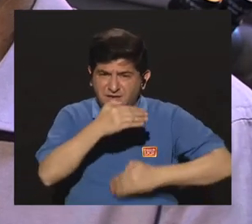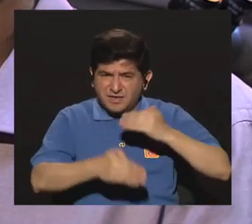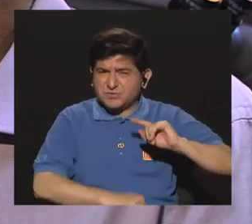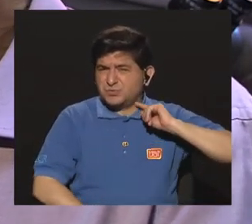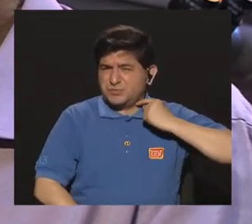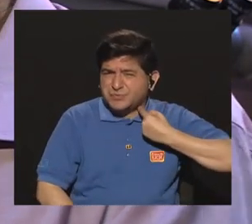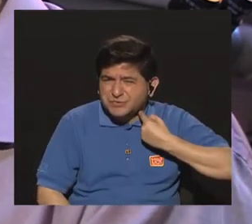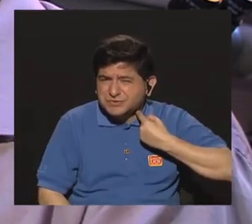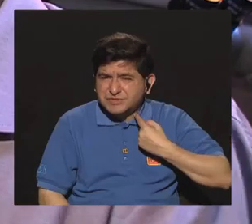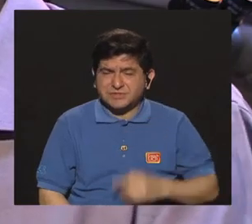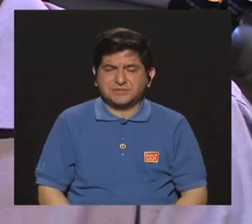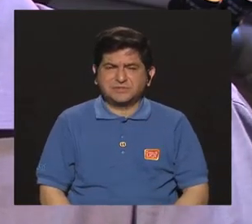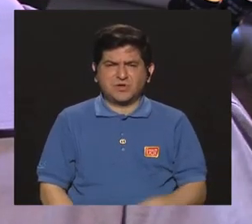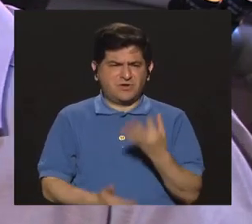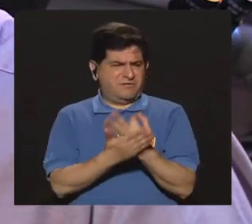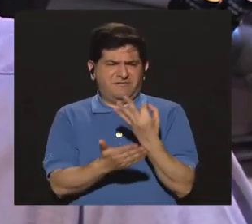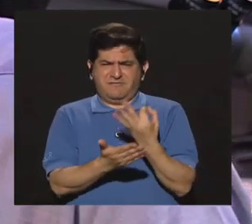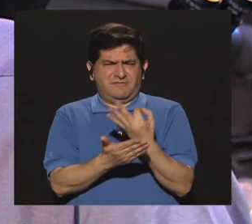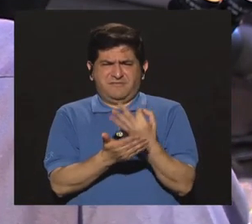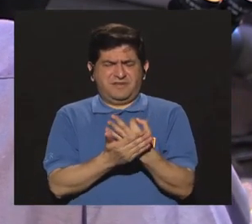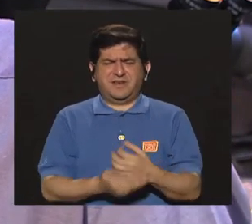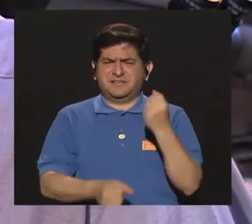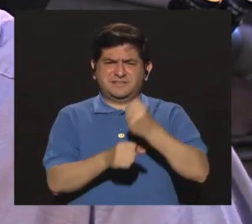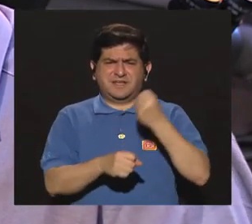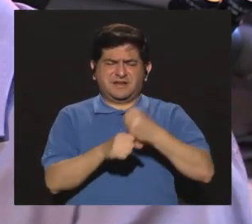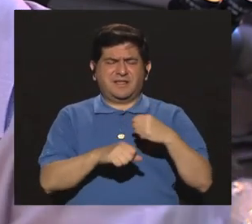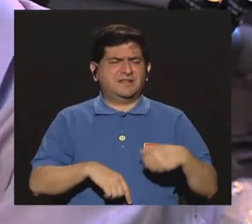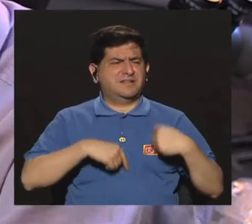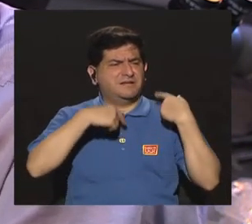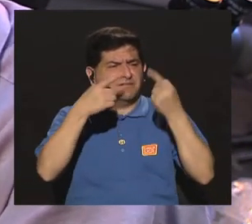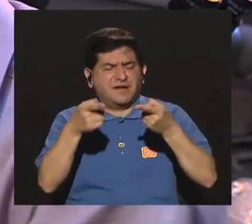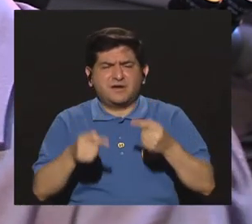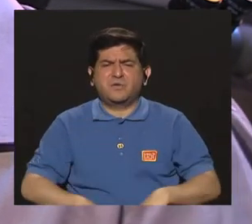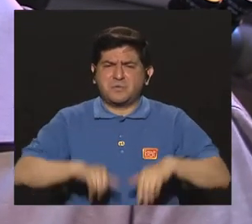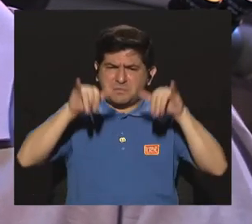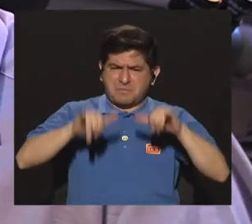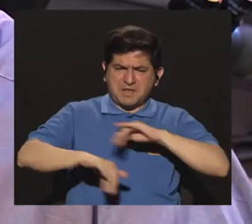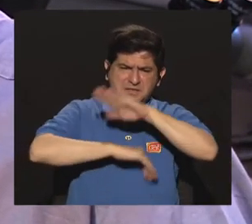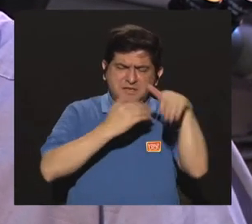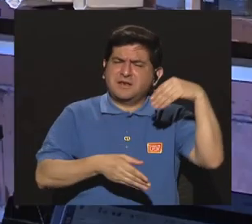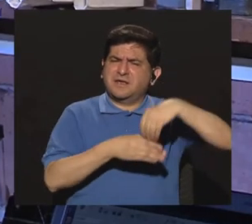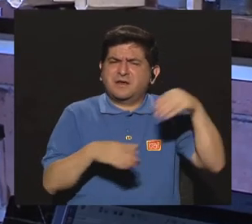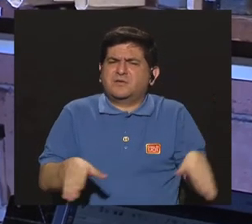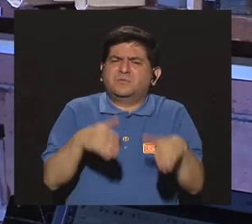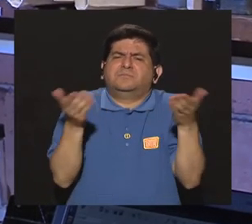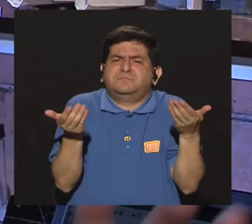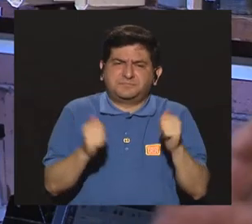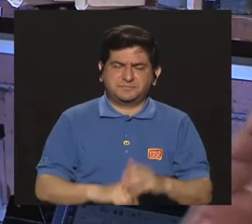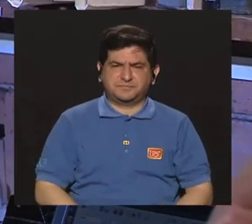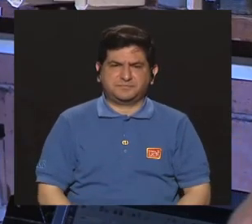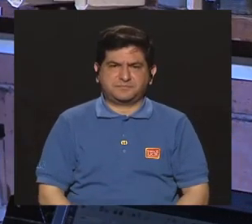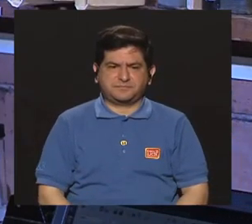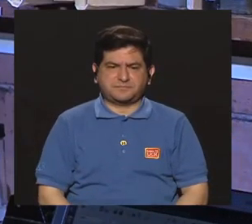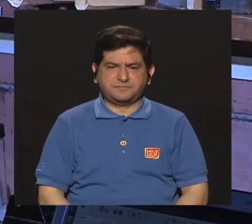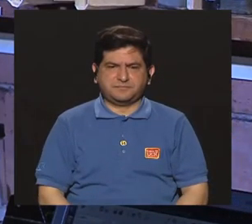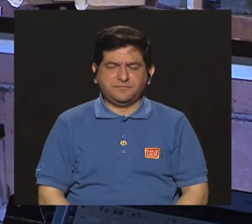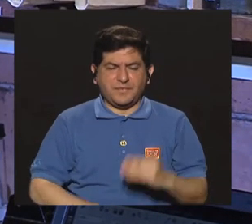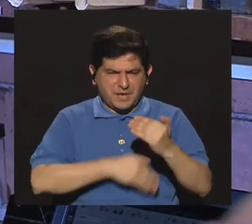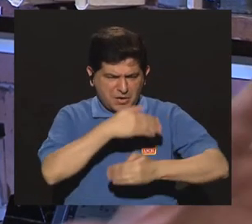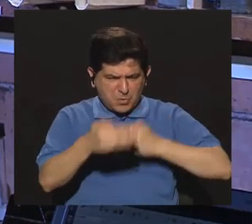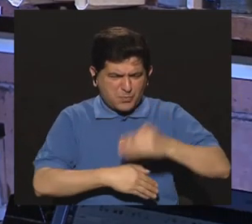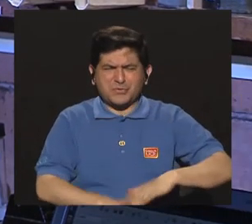como financian ustedes el trabajo de campo y la preservación y todos los componentes bueno él no es